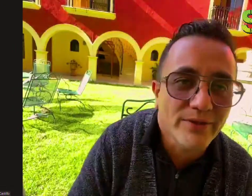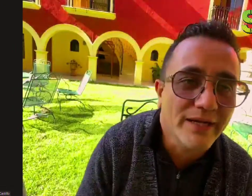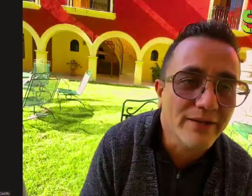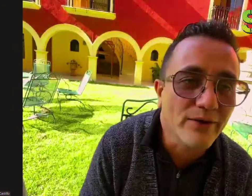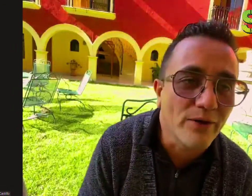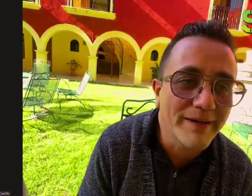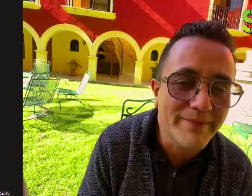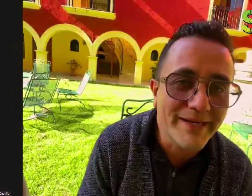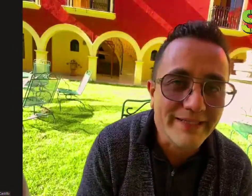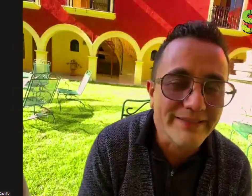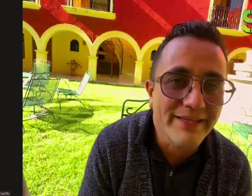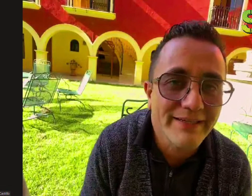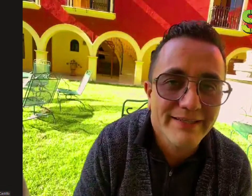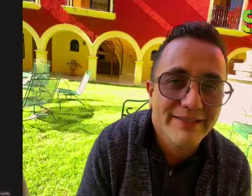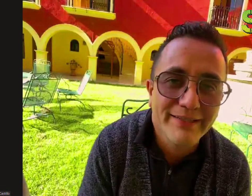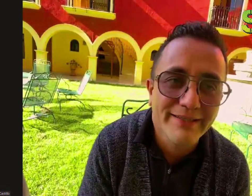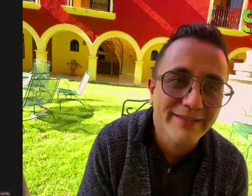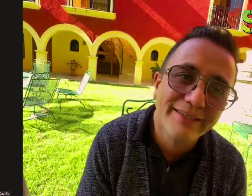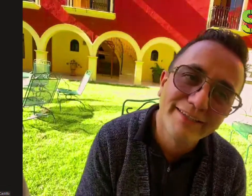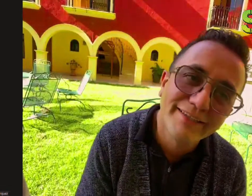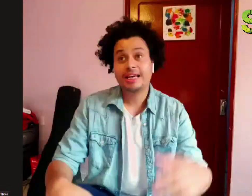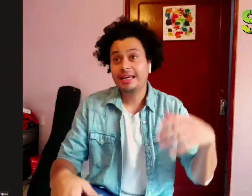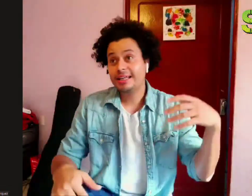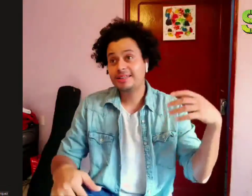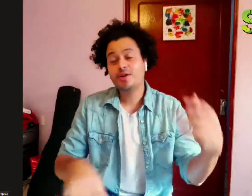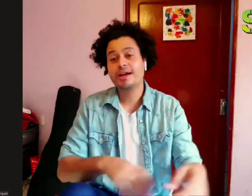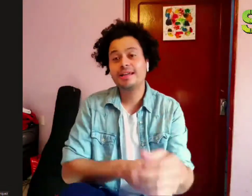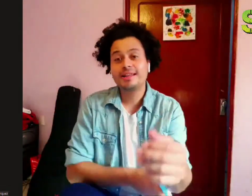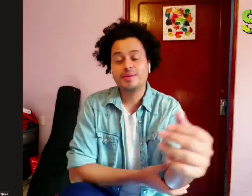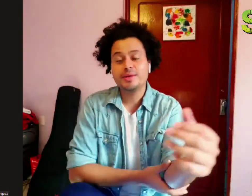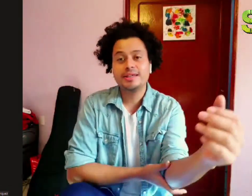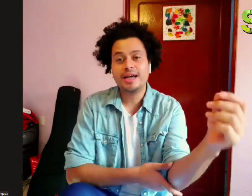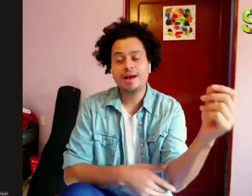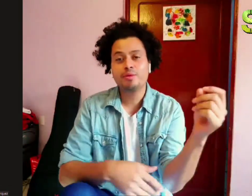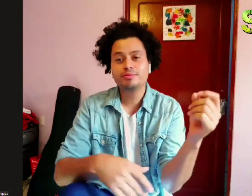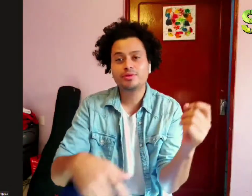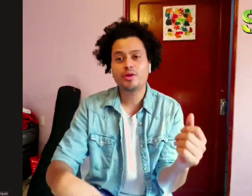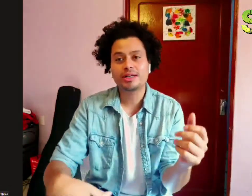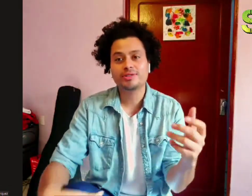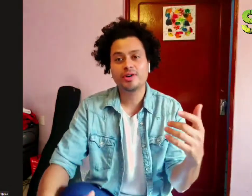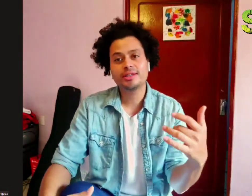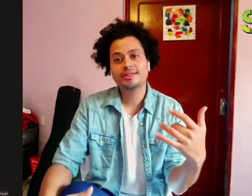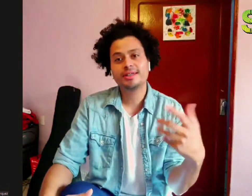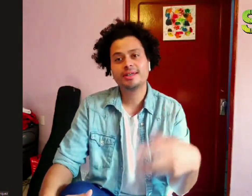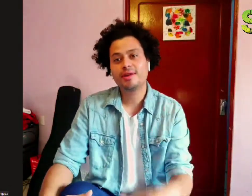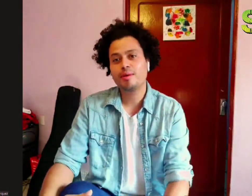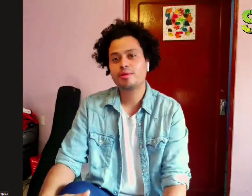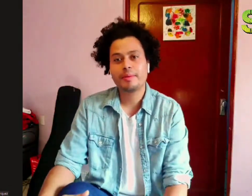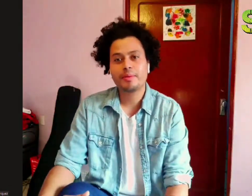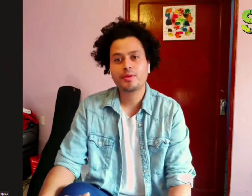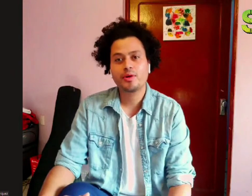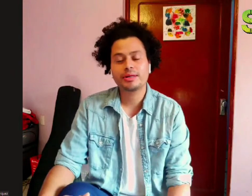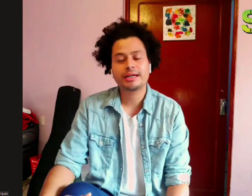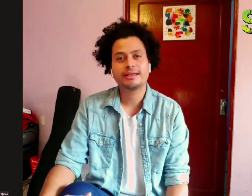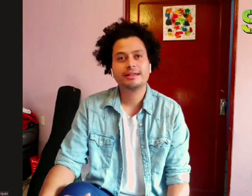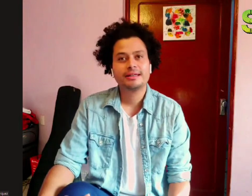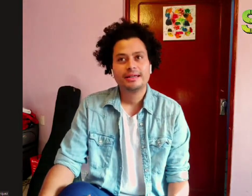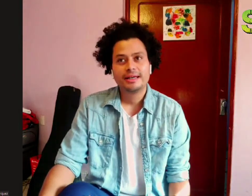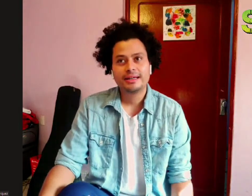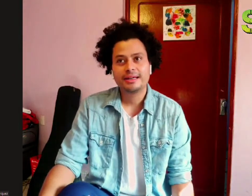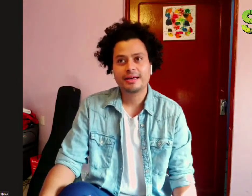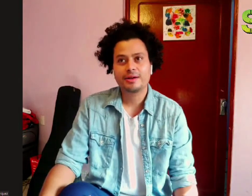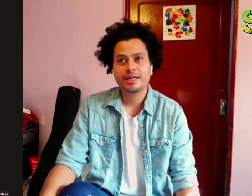trabajando, querido Omar Márquez? Bueno, pues tengo la gira de mi álbum Todo lo que soy, un álbum que me produjo mi